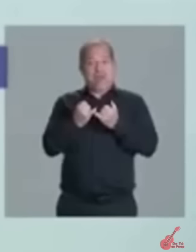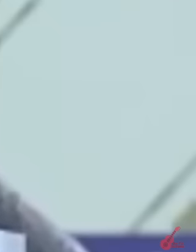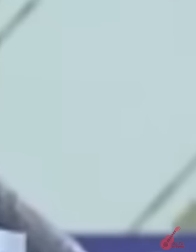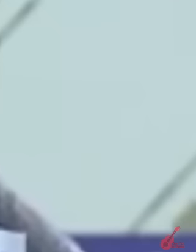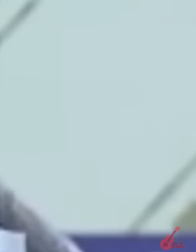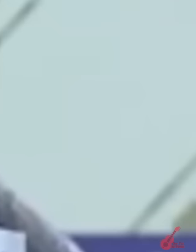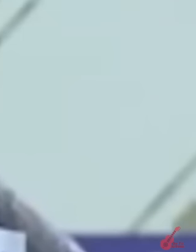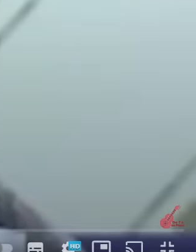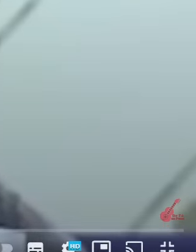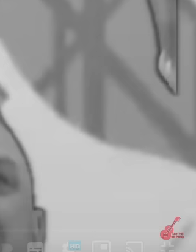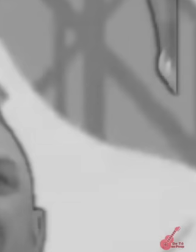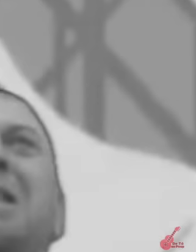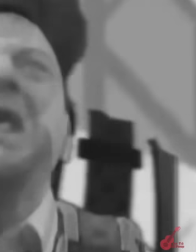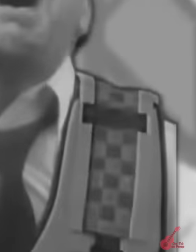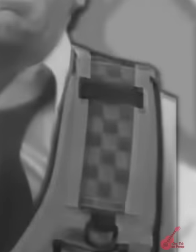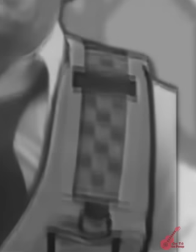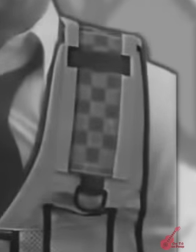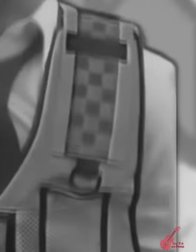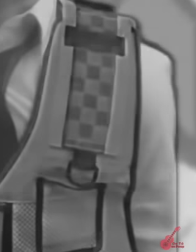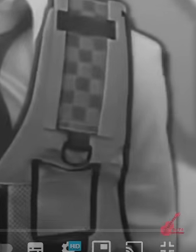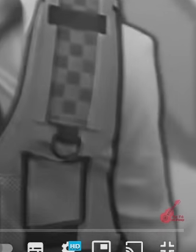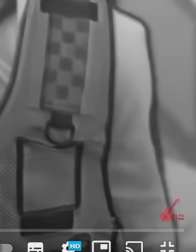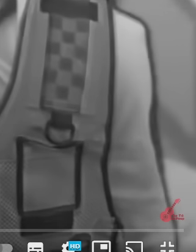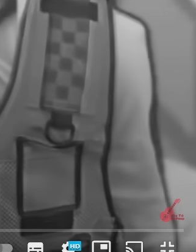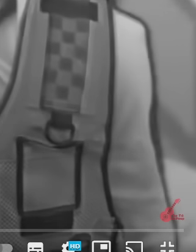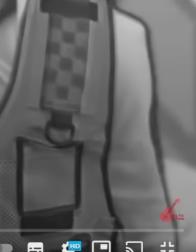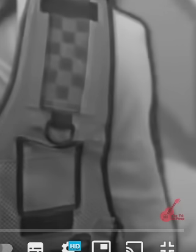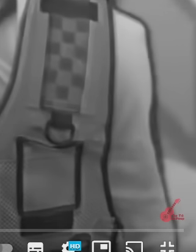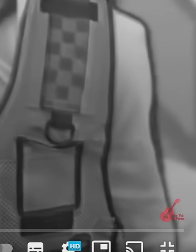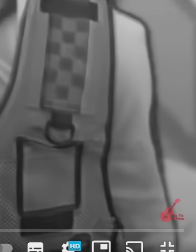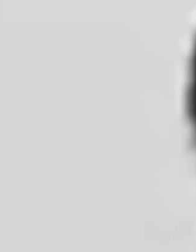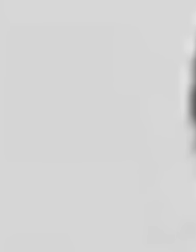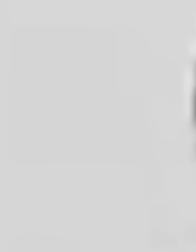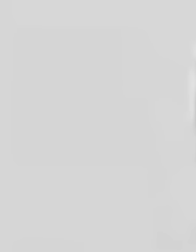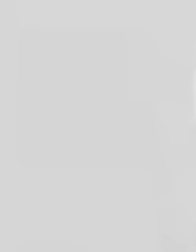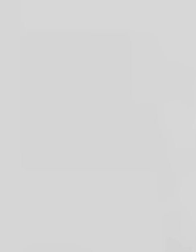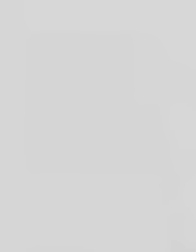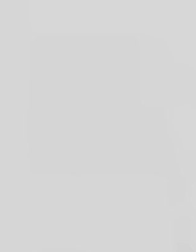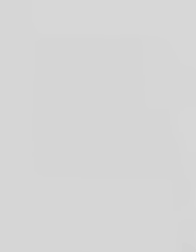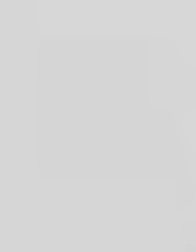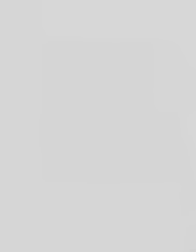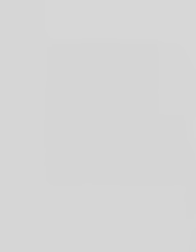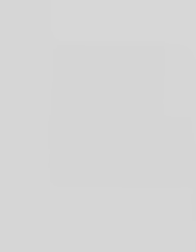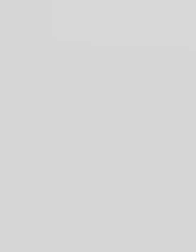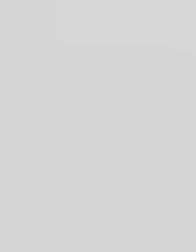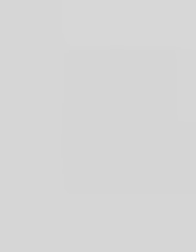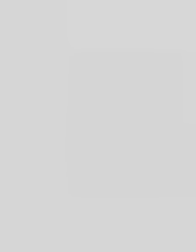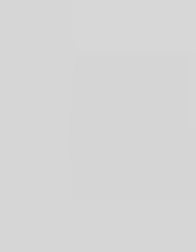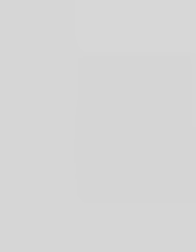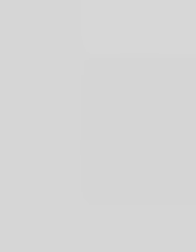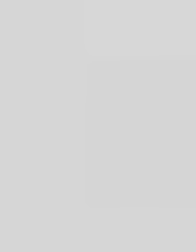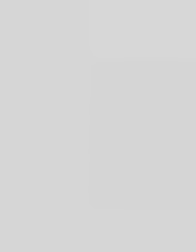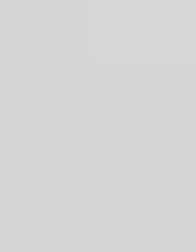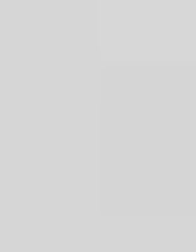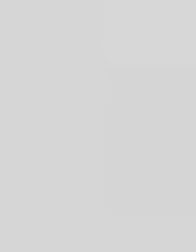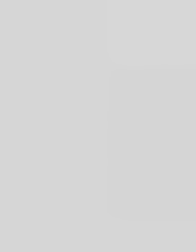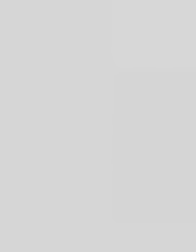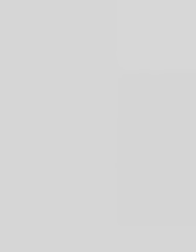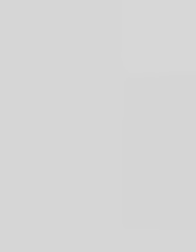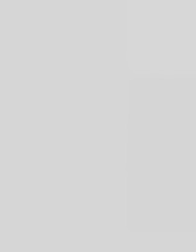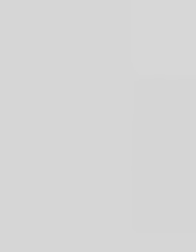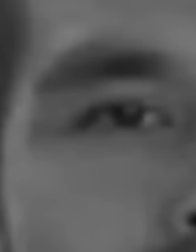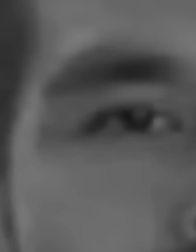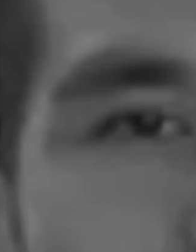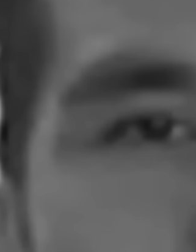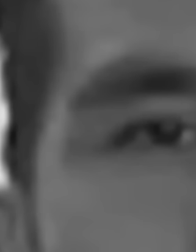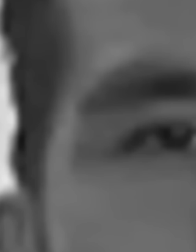es eso? ¡Qué asco! No, güey, no mames, o sea, no ganaste, no te preocupes. Luego te darás cuenta, Maynes, pero te darás